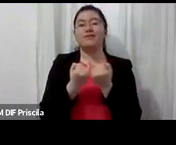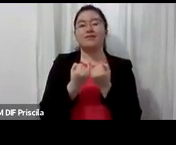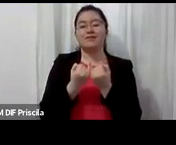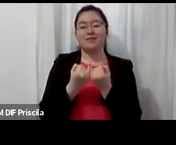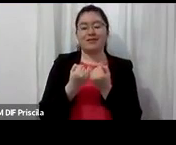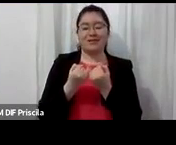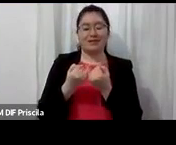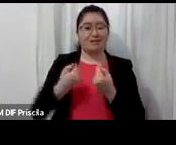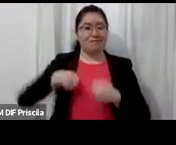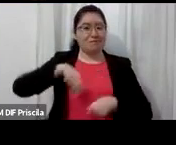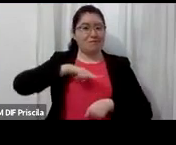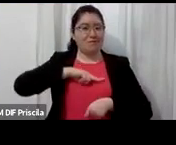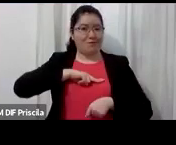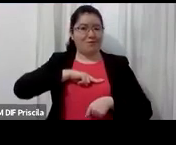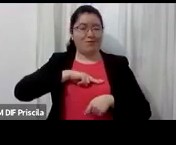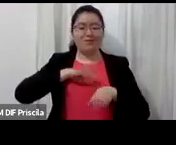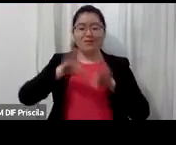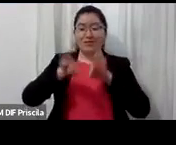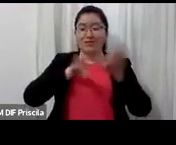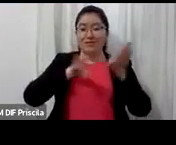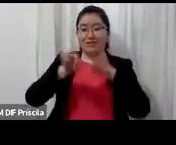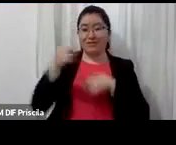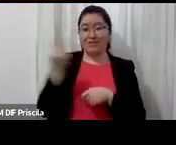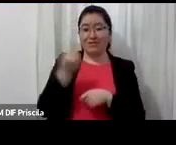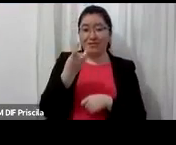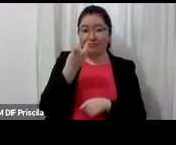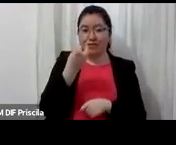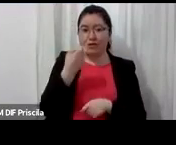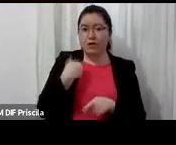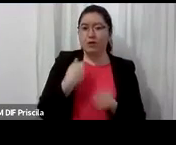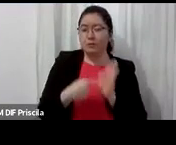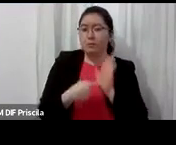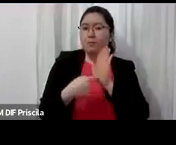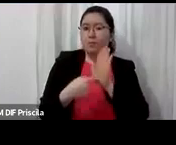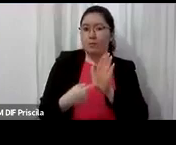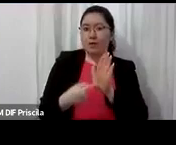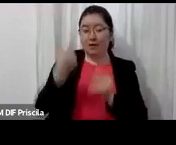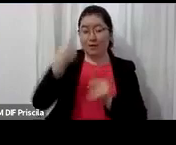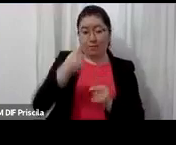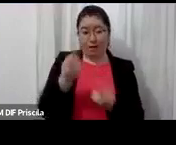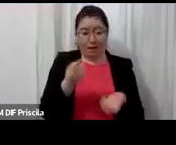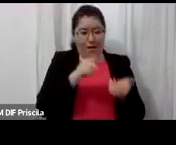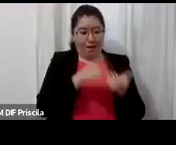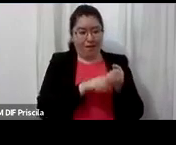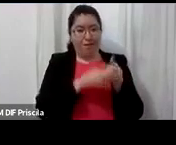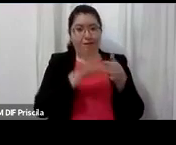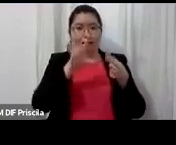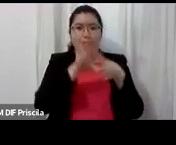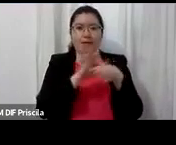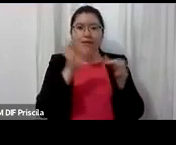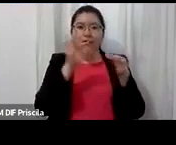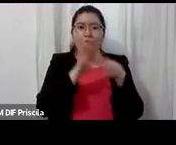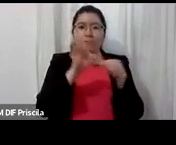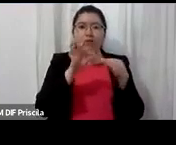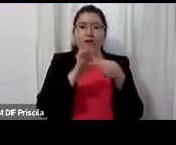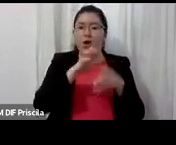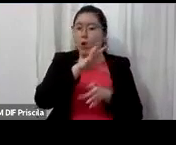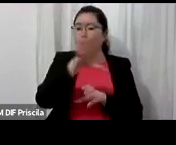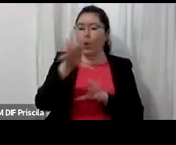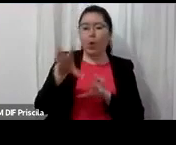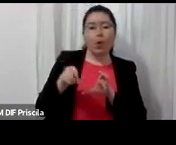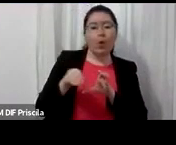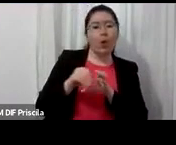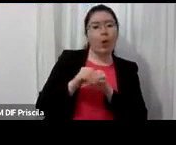dinámicas que tenemos que tener en cuenta para esto, para poder hablar de estos procesos integrales. Y esto me